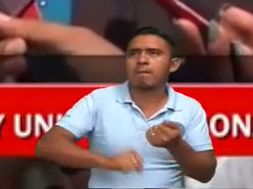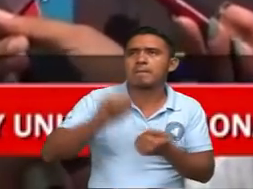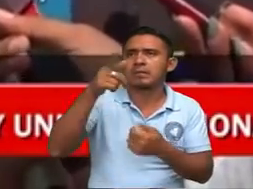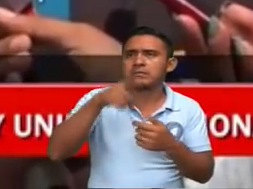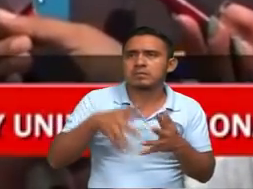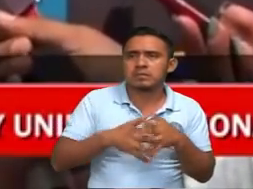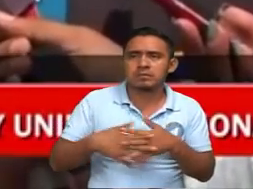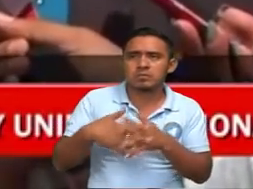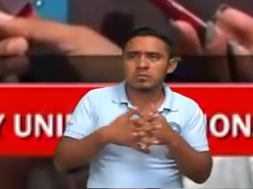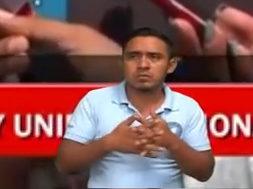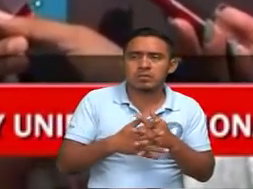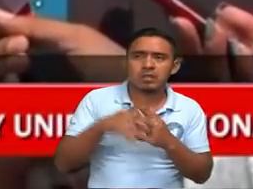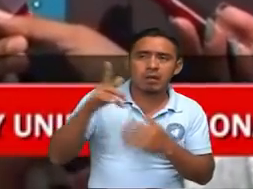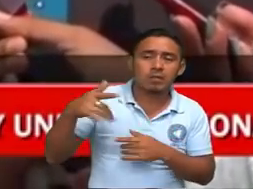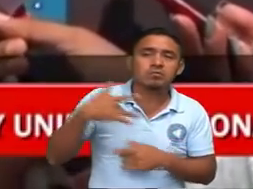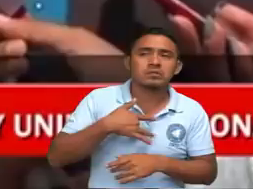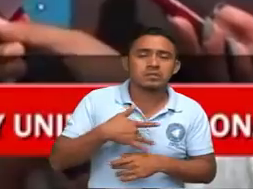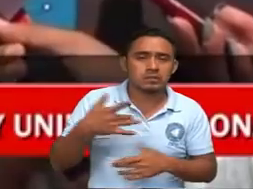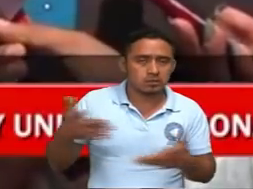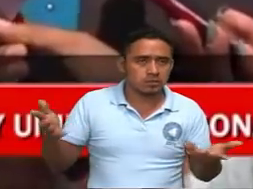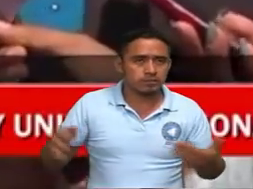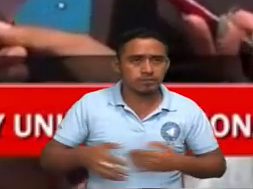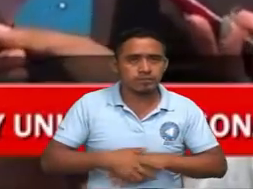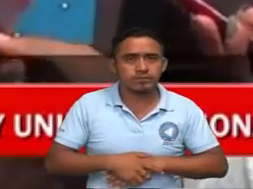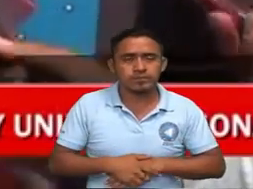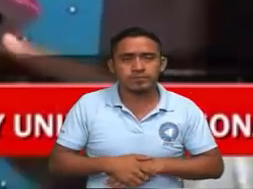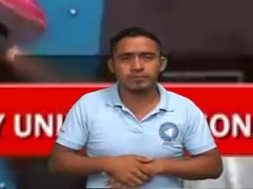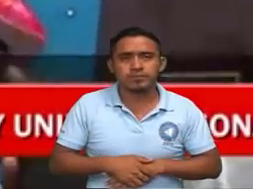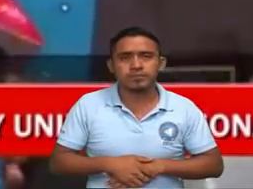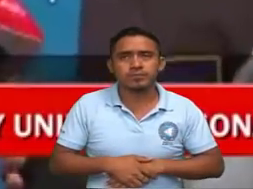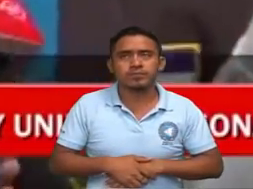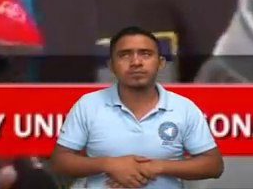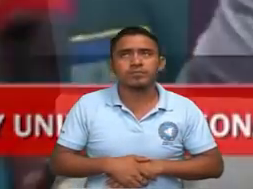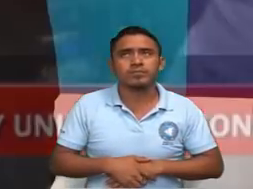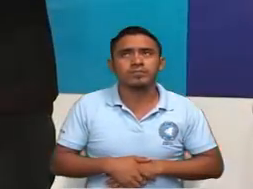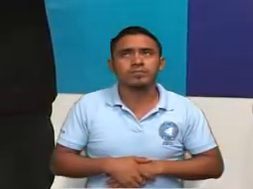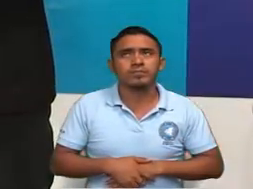norte, como ellos lo necesitan hoy más que nunca. Muchas gracias. Gracias, diputado.